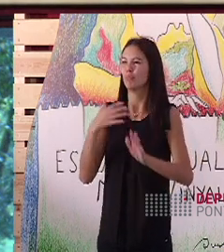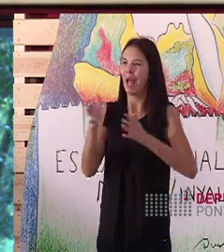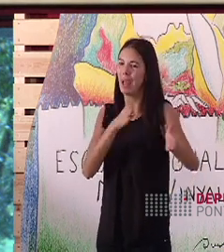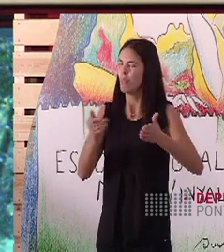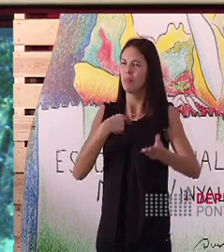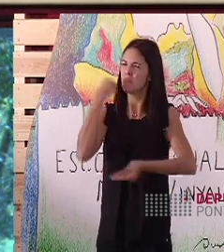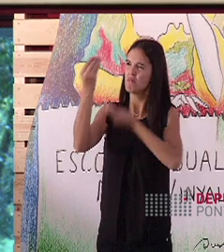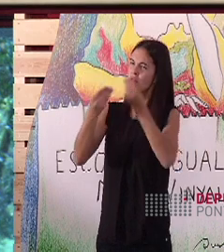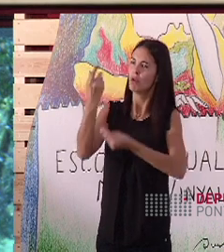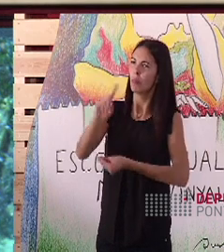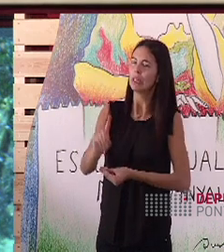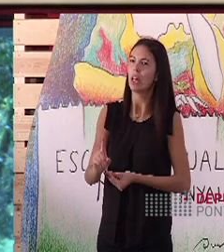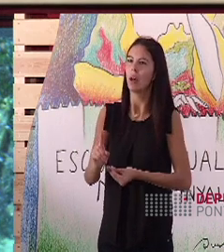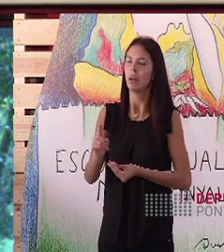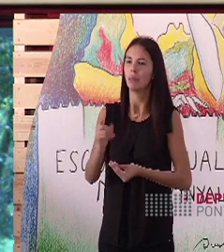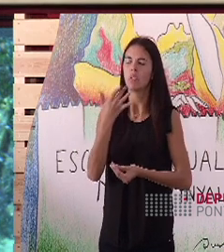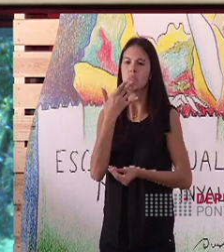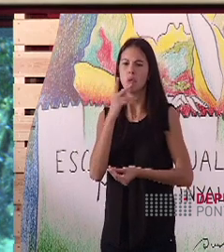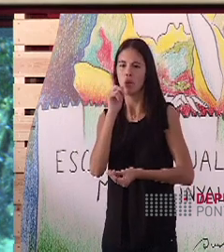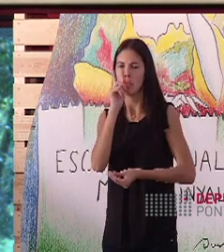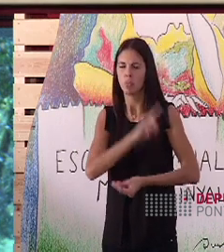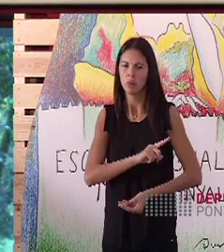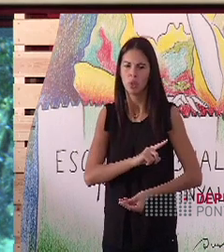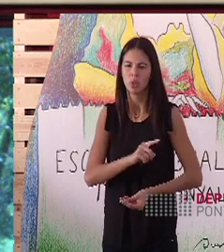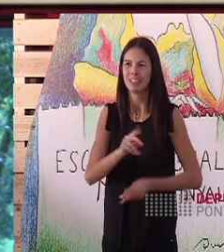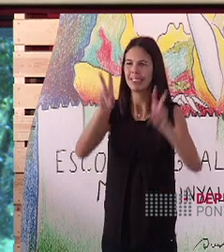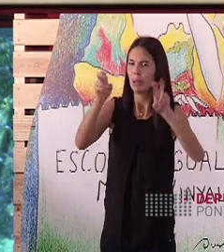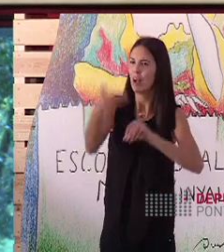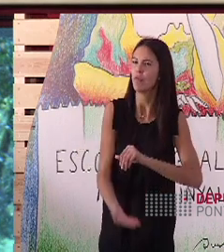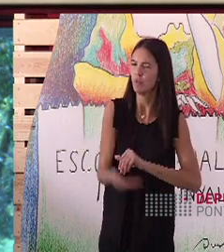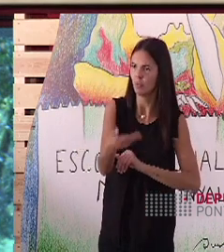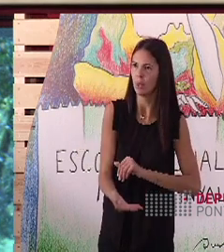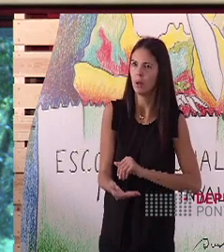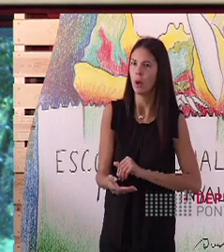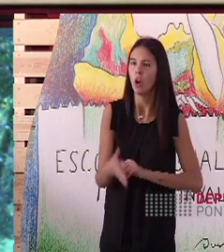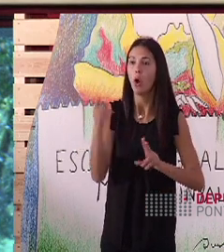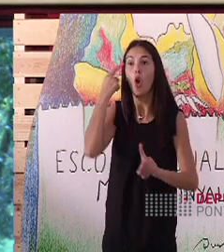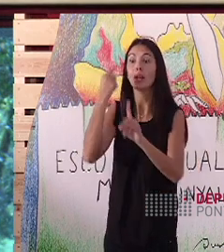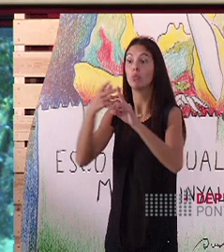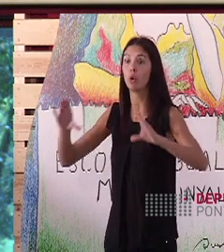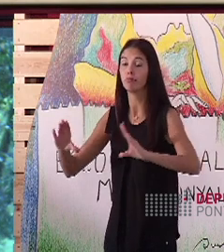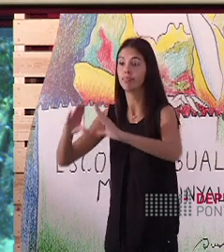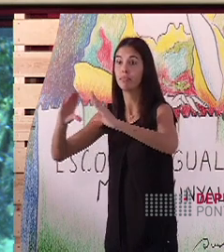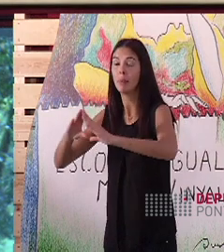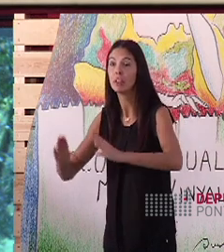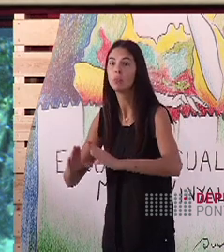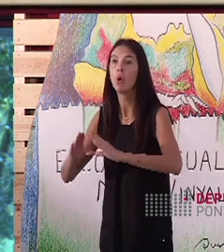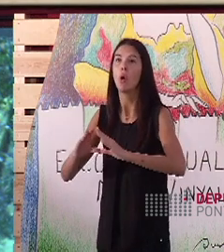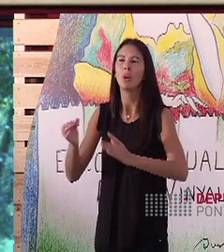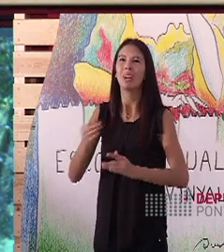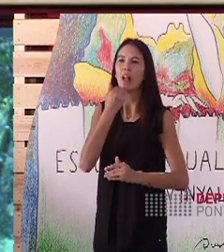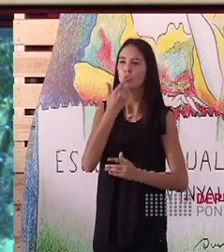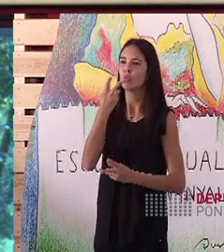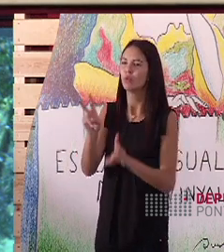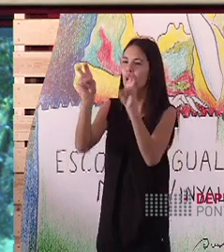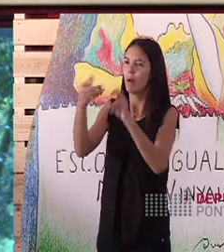yo no pensaba que la prostitución fuese una cuestión fundamental. Una cuestión fundamental para el feminismo y una cuestión fundamental